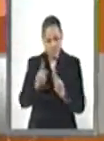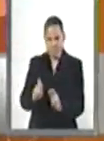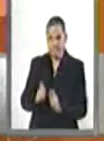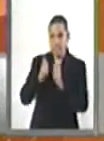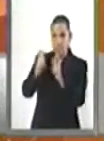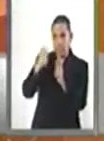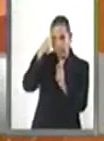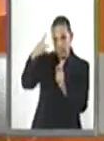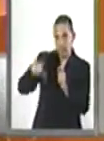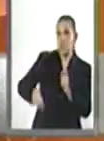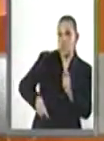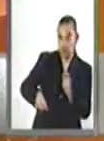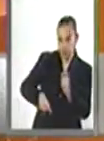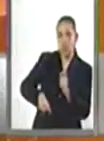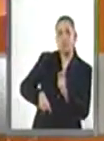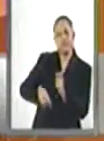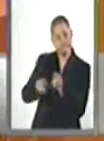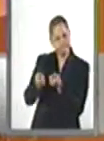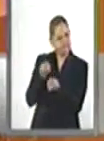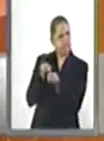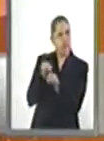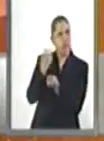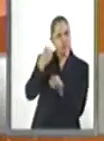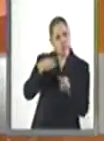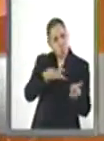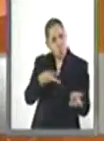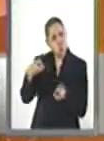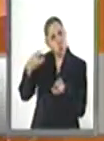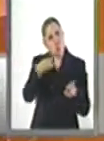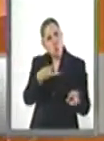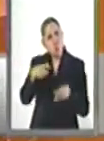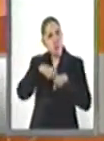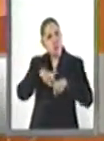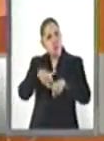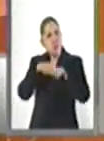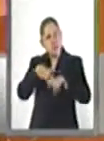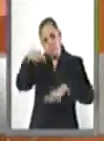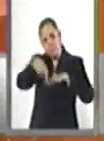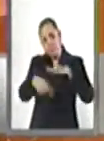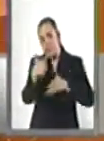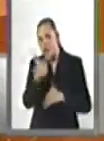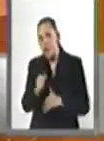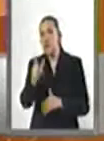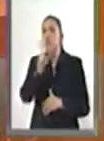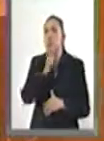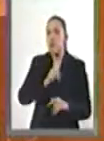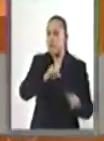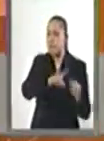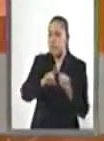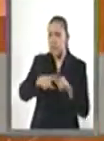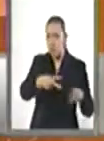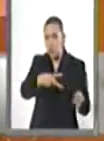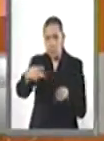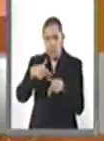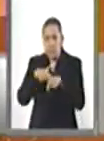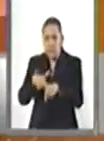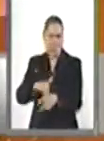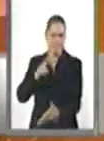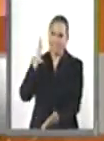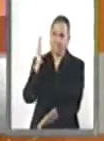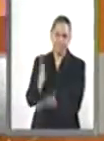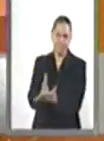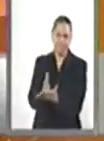de combustible. Lamentablemente, la delincuencia ha rebasado a la autoridad, como en este caso ha